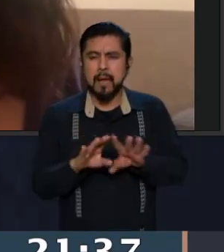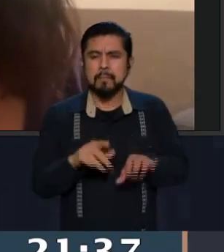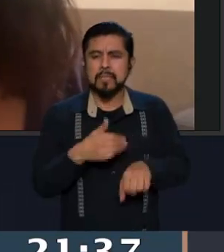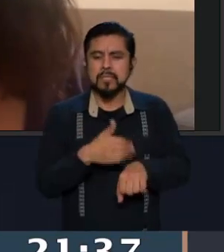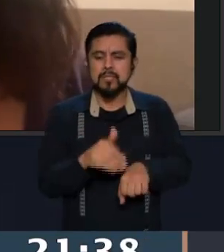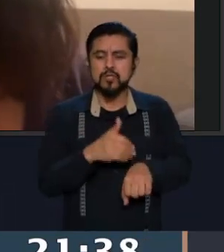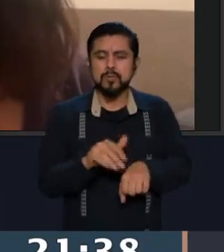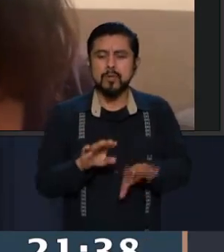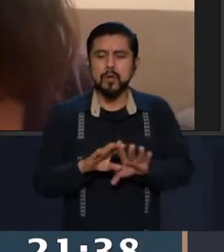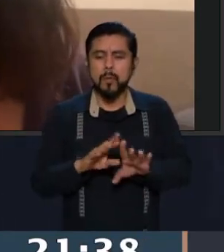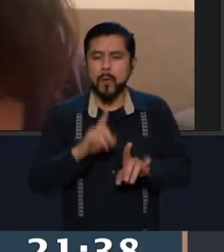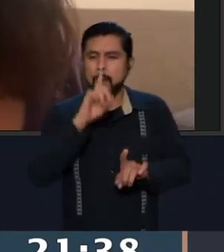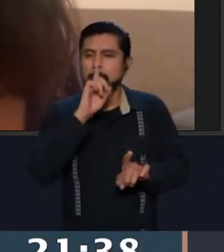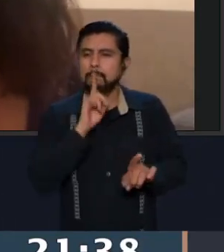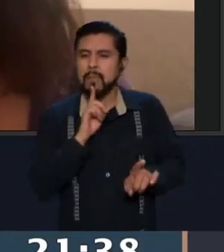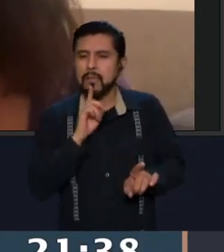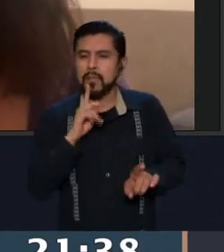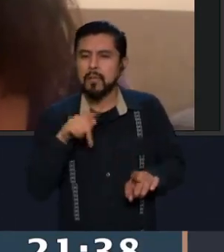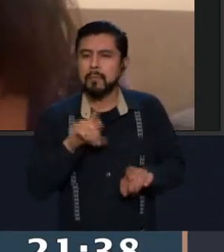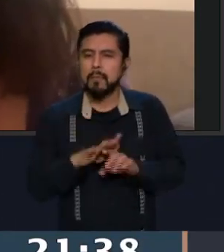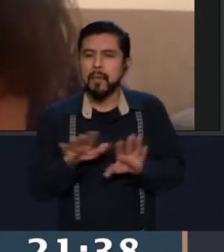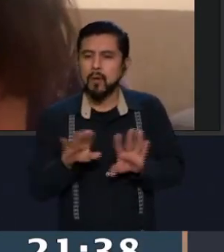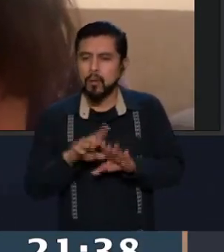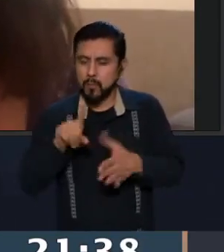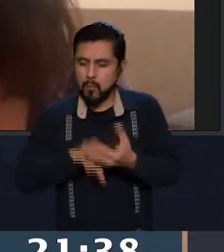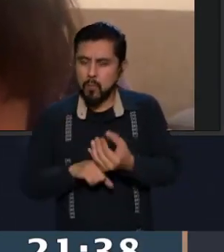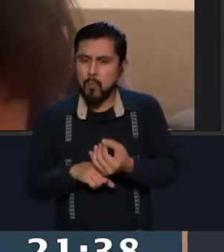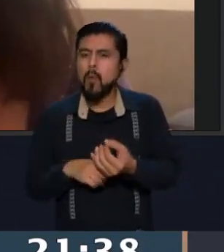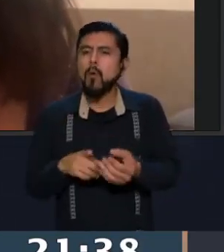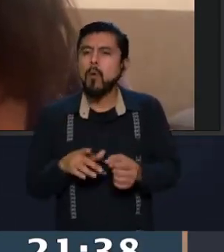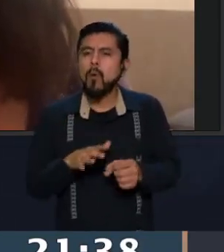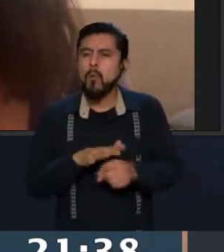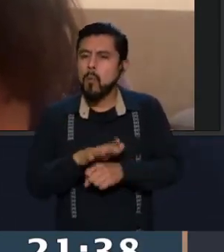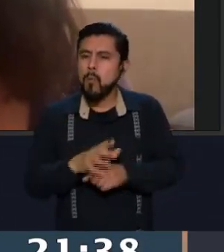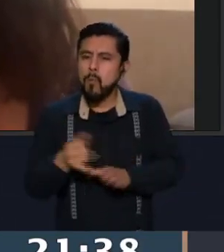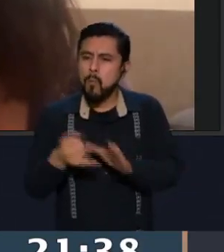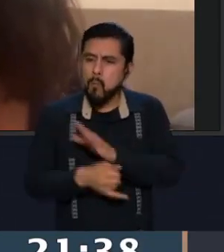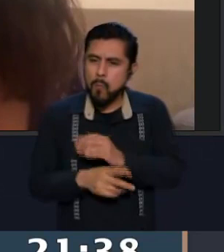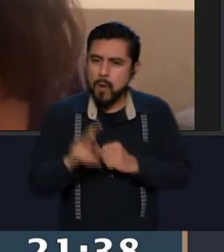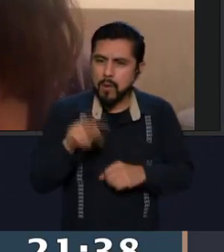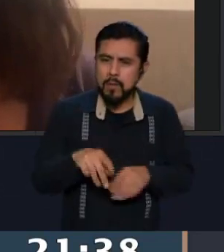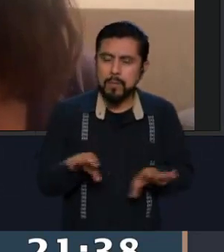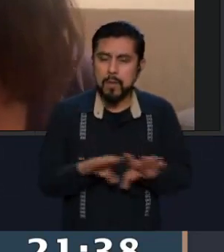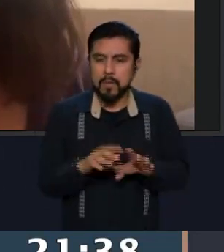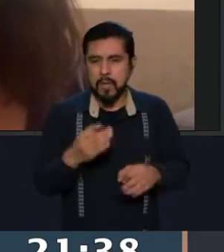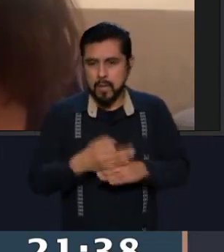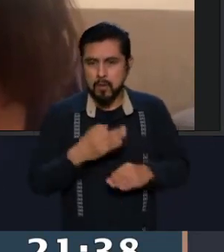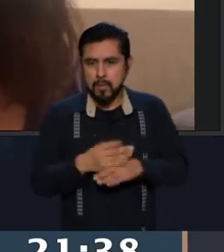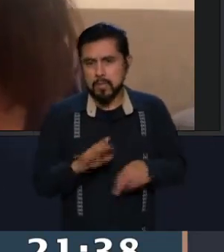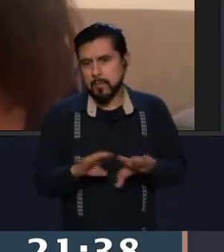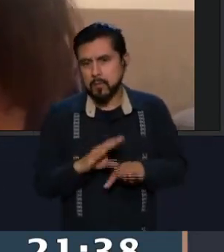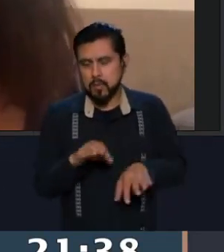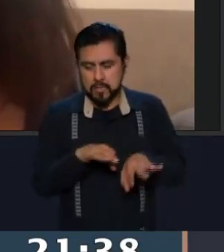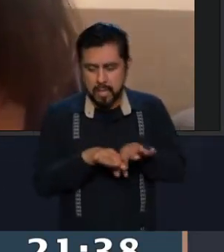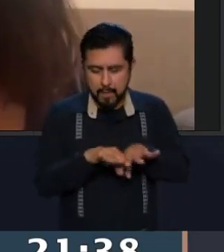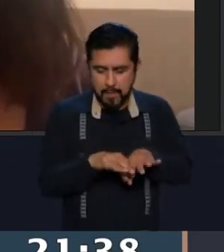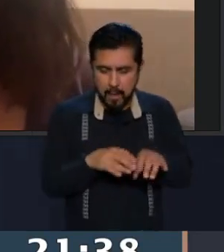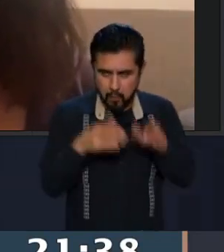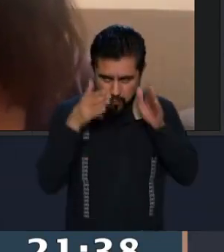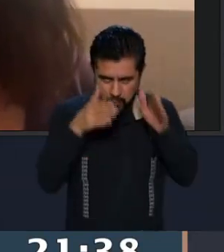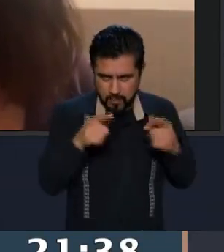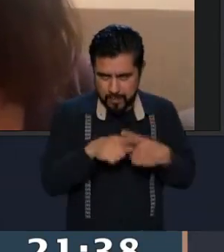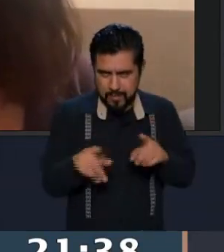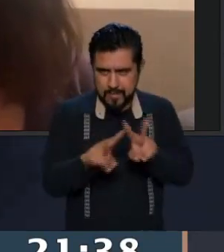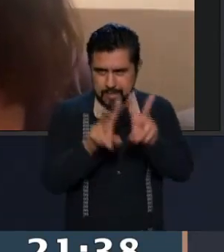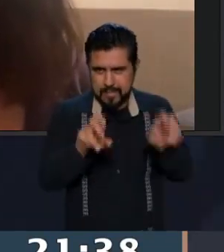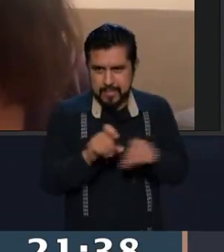números. Y ante el relato de que esta política social y económica e incluso laboral, por todos los temas que ahorita abordabas, de la